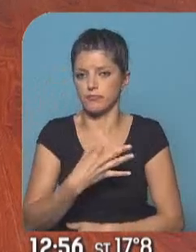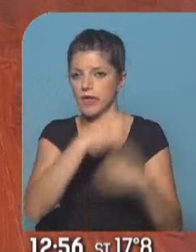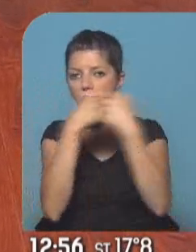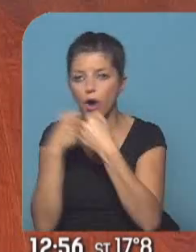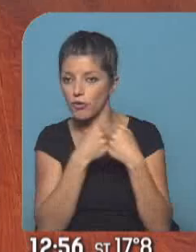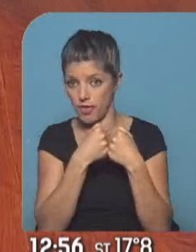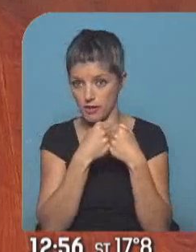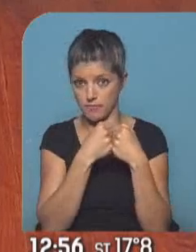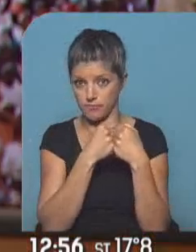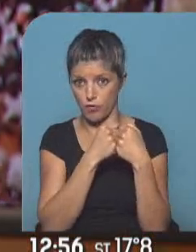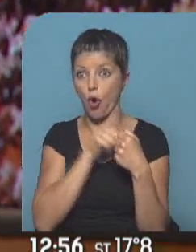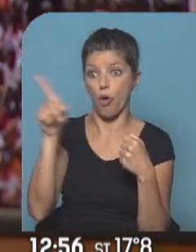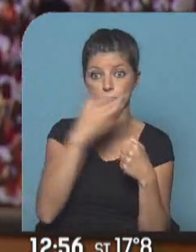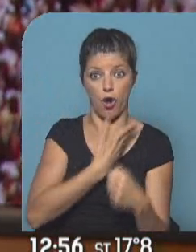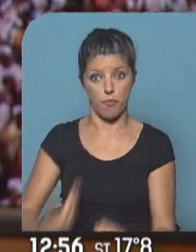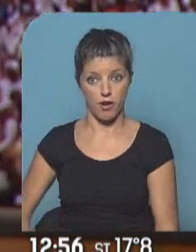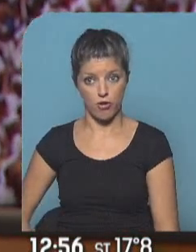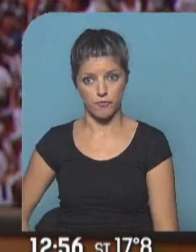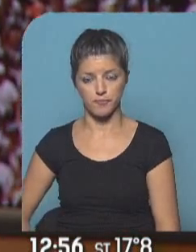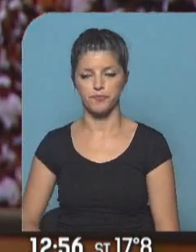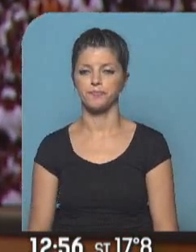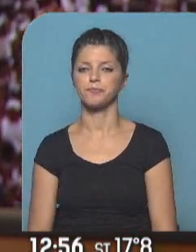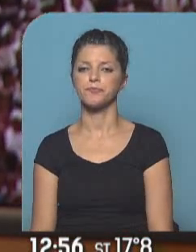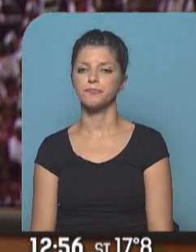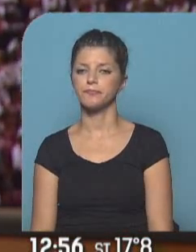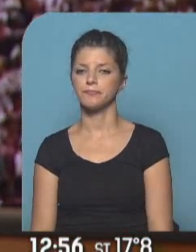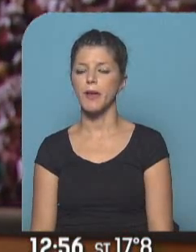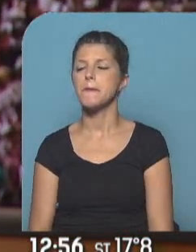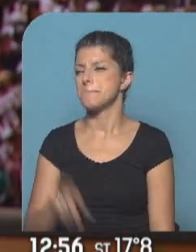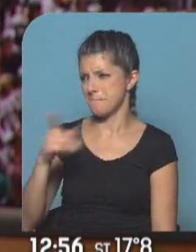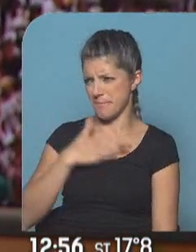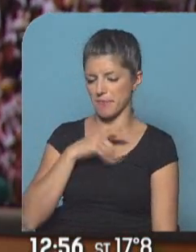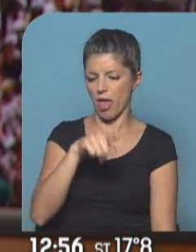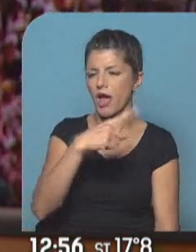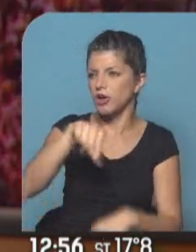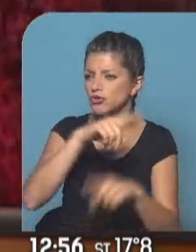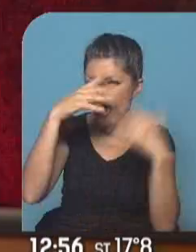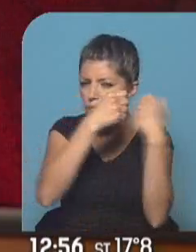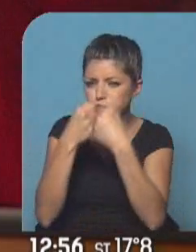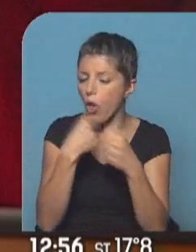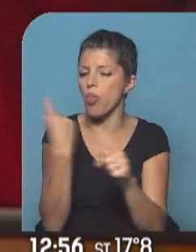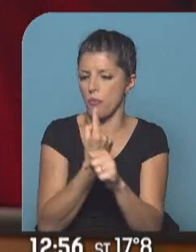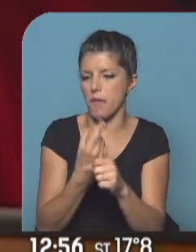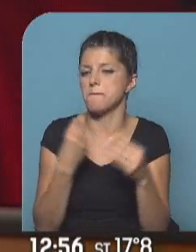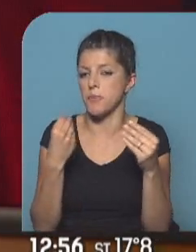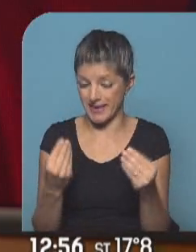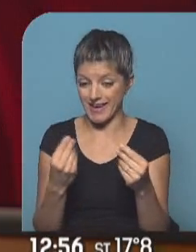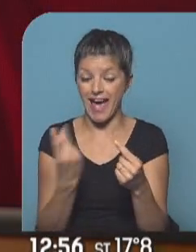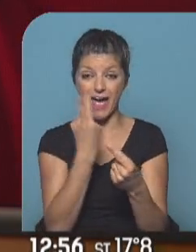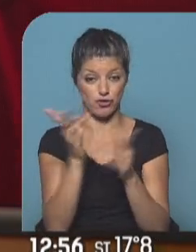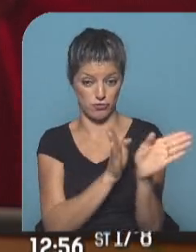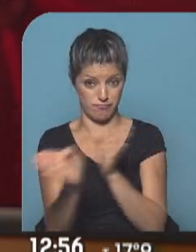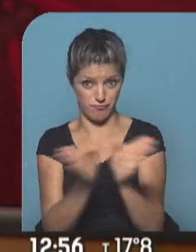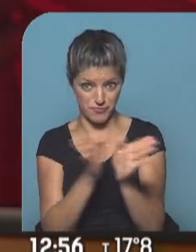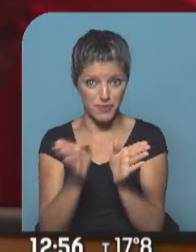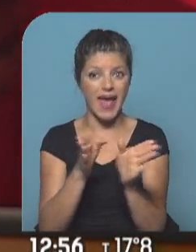que plantea el gobierno. Sí, me parece que el problema de la oposición es que no se puede poner de acuerdo porque las dos estrategias con las que vienen jugando hasta ahora no